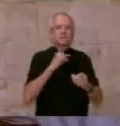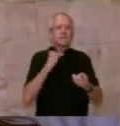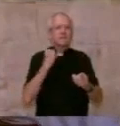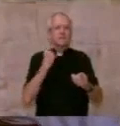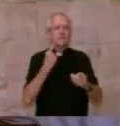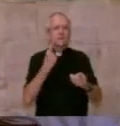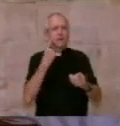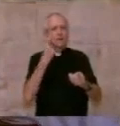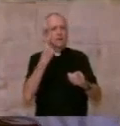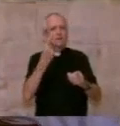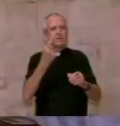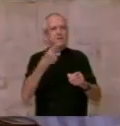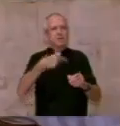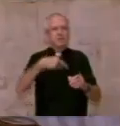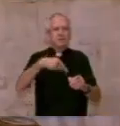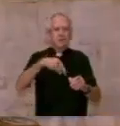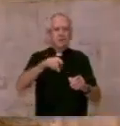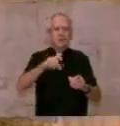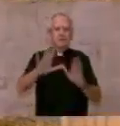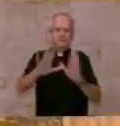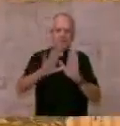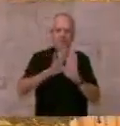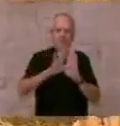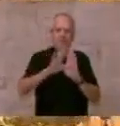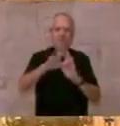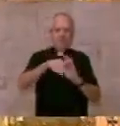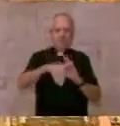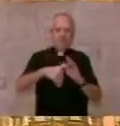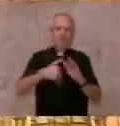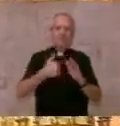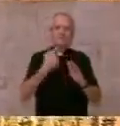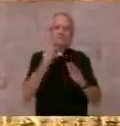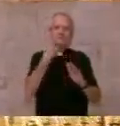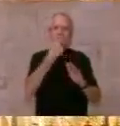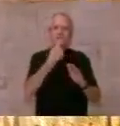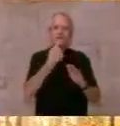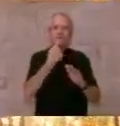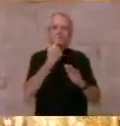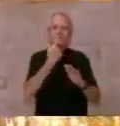una expresiva señal para que se le acercara y